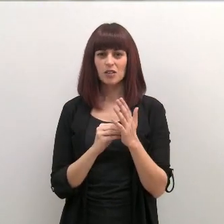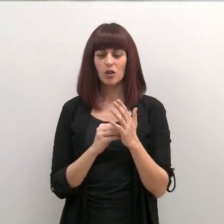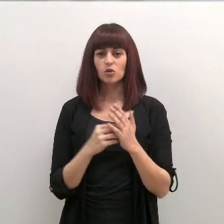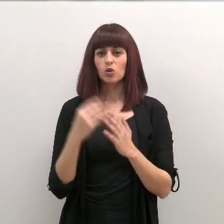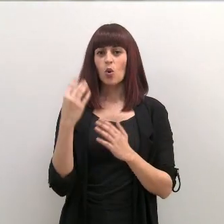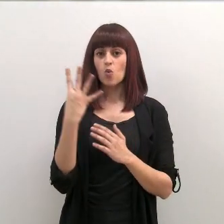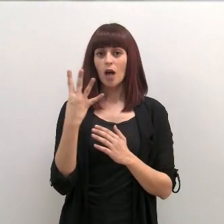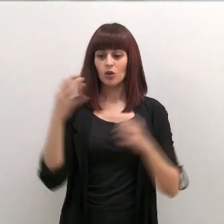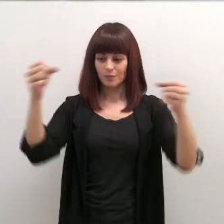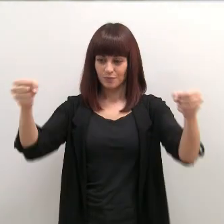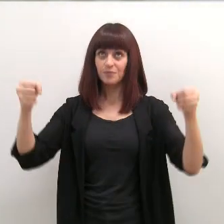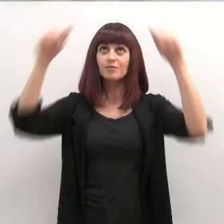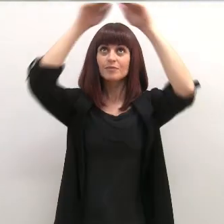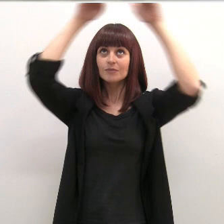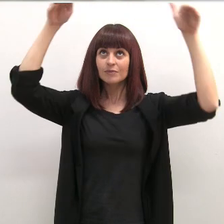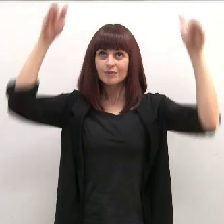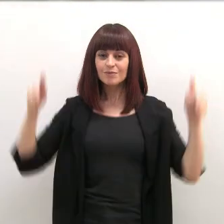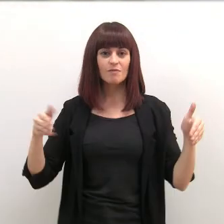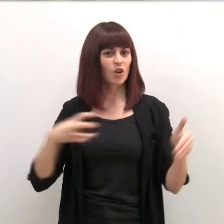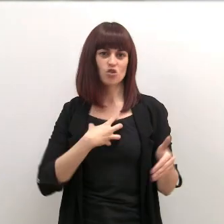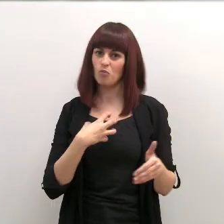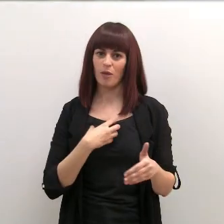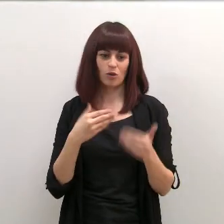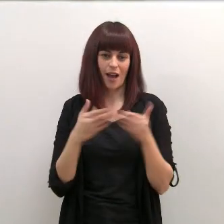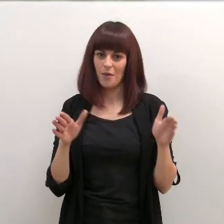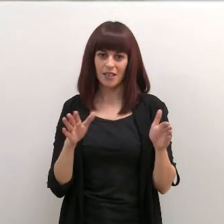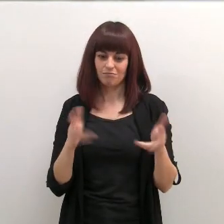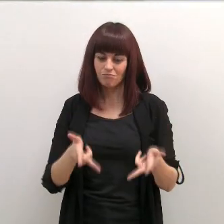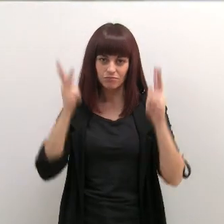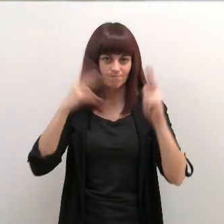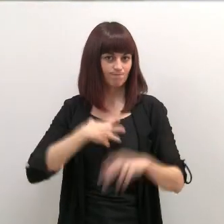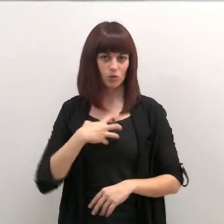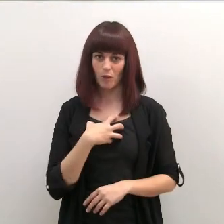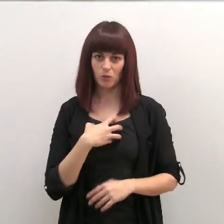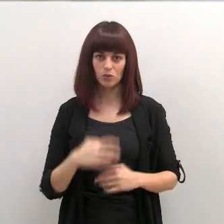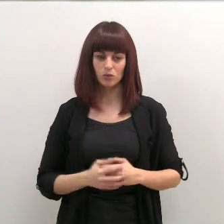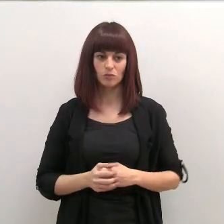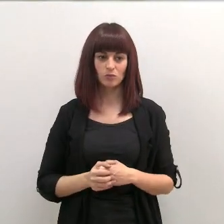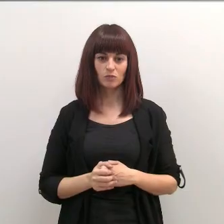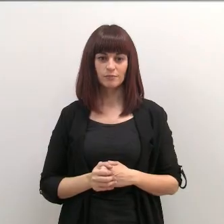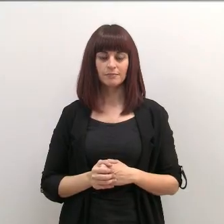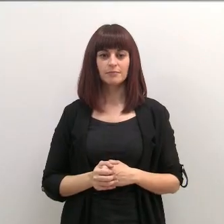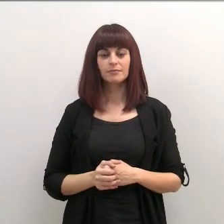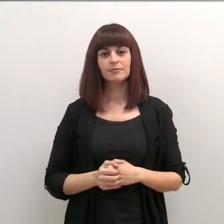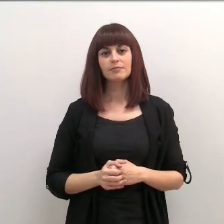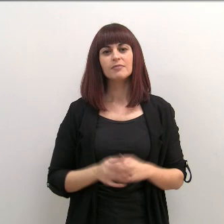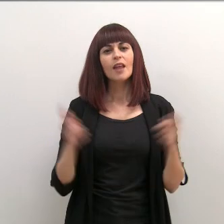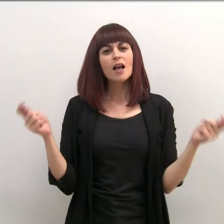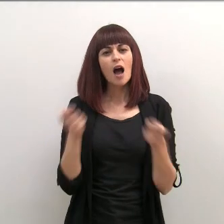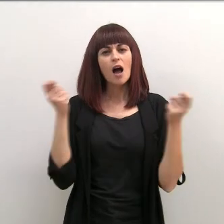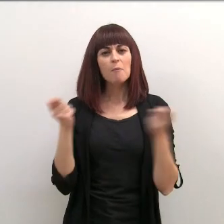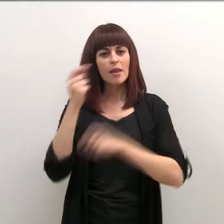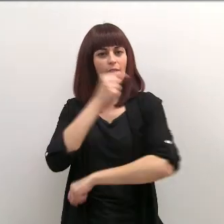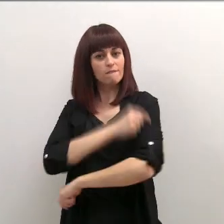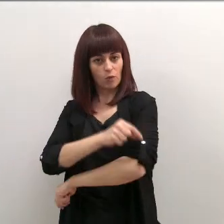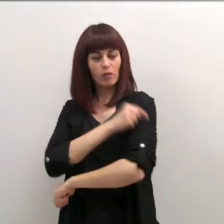paramentos, no las vamos a poder mantener ni permitir. De acuerdo. Con respecto a la campaña de vacunación, le